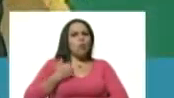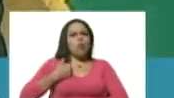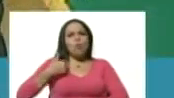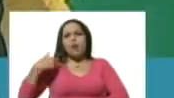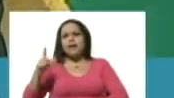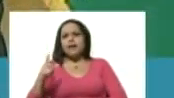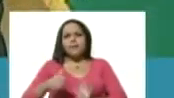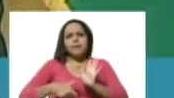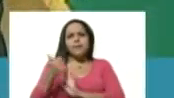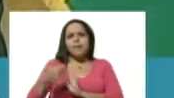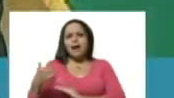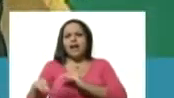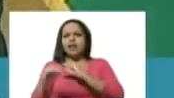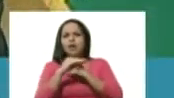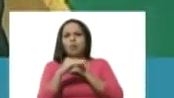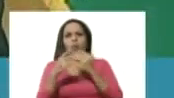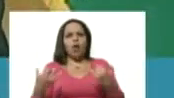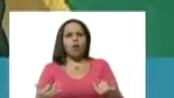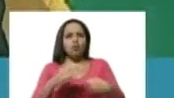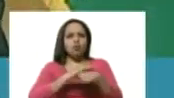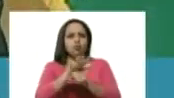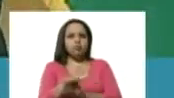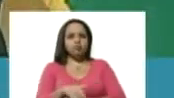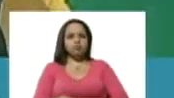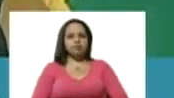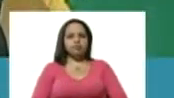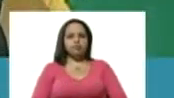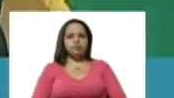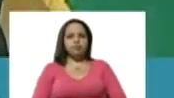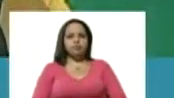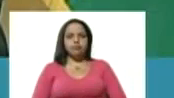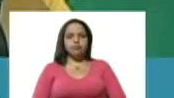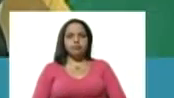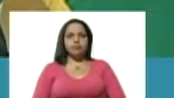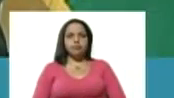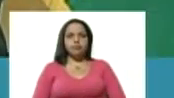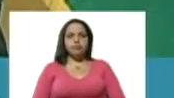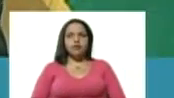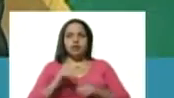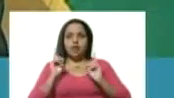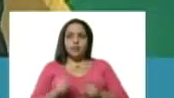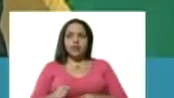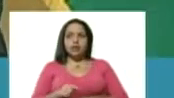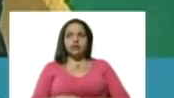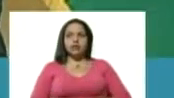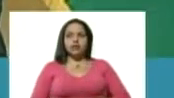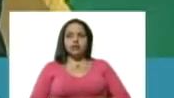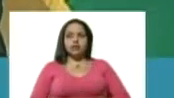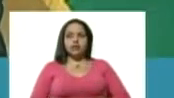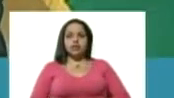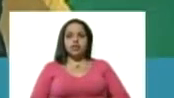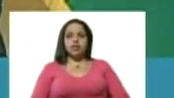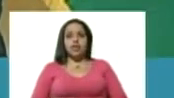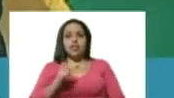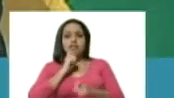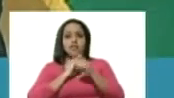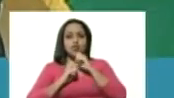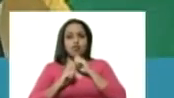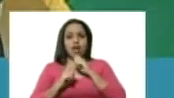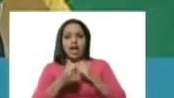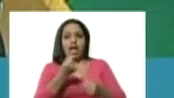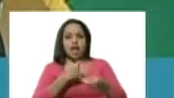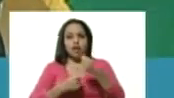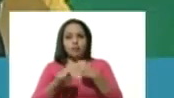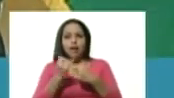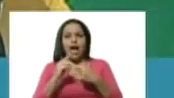circunstancia parecida a la que hemos vivido. En cuanto también a la afectación de nuestras economías tiene una consecuencia